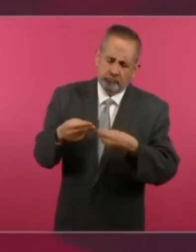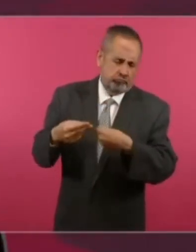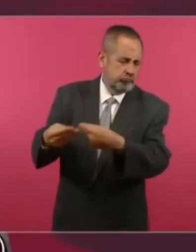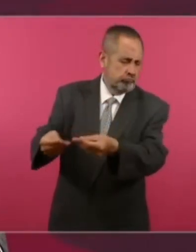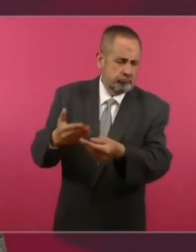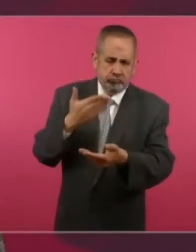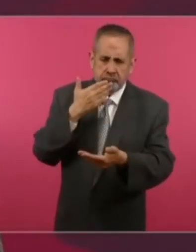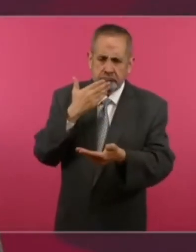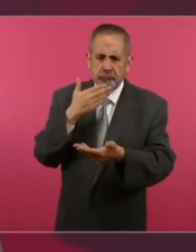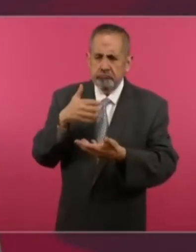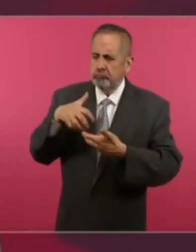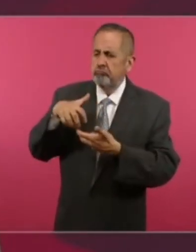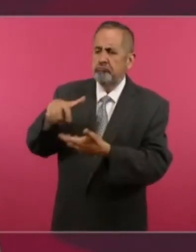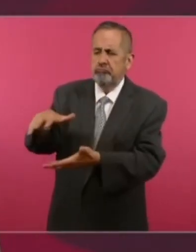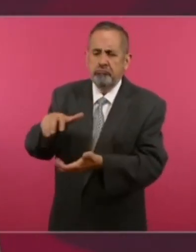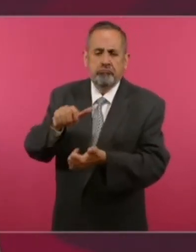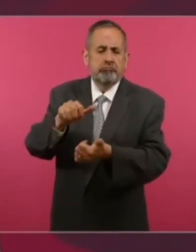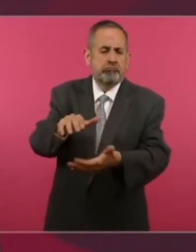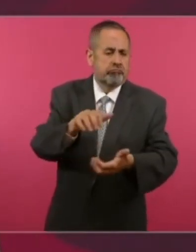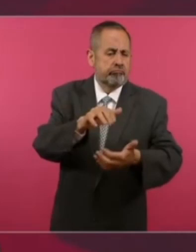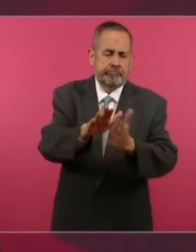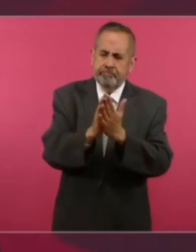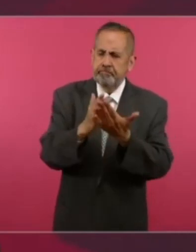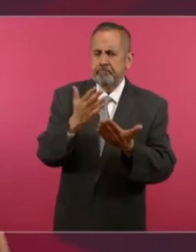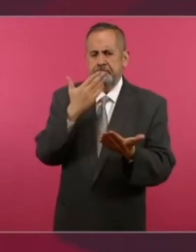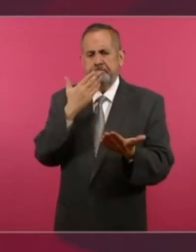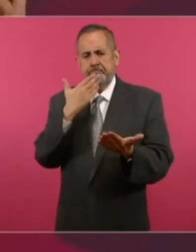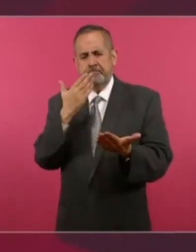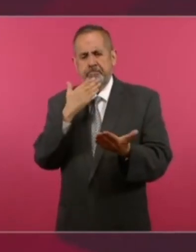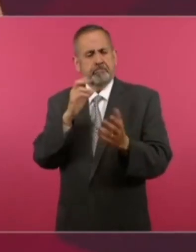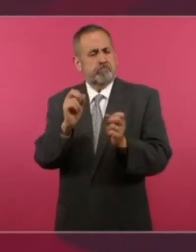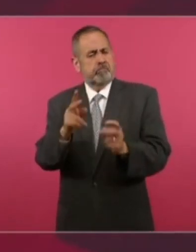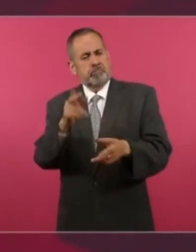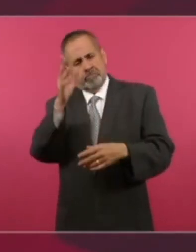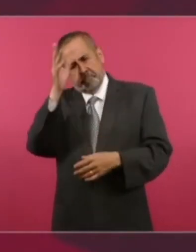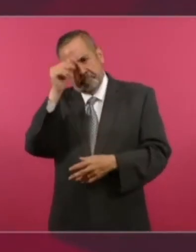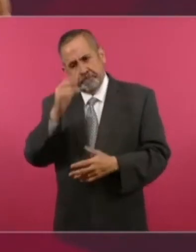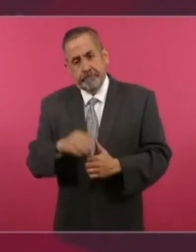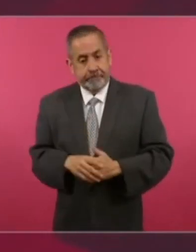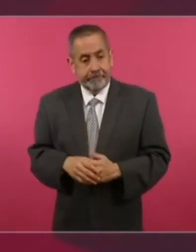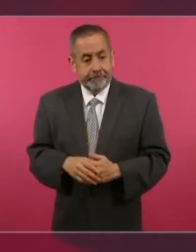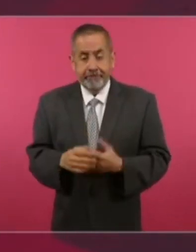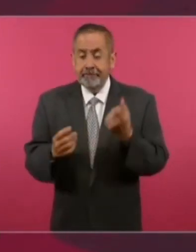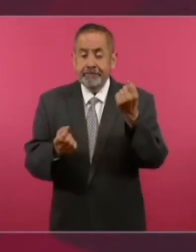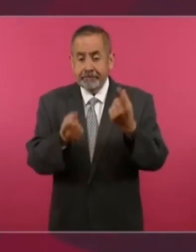a la distribución de los libros, quienes al principio